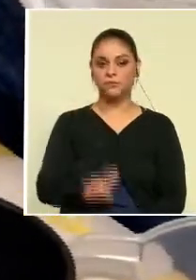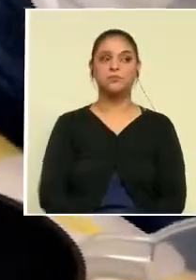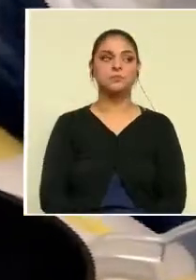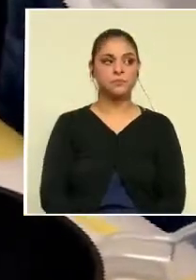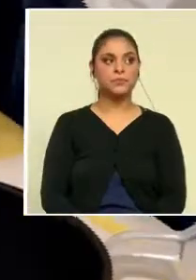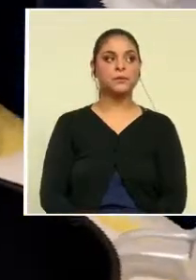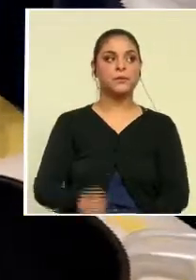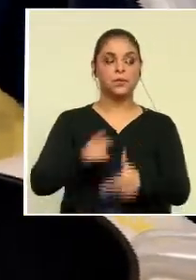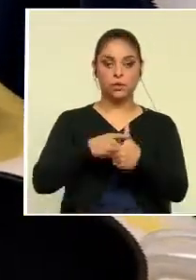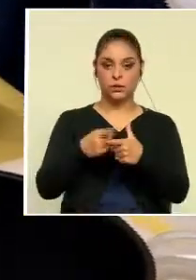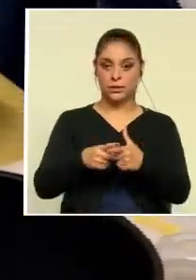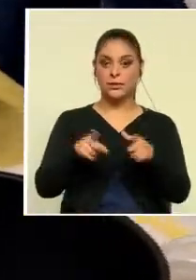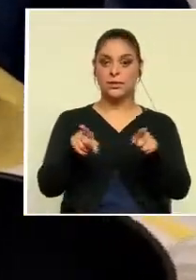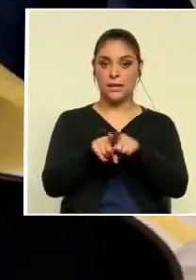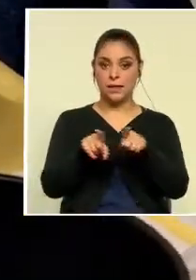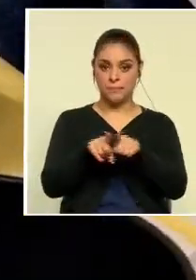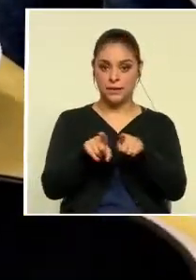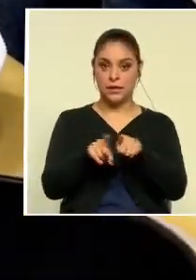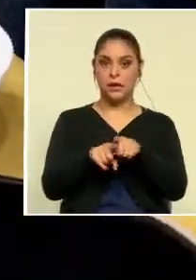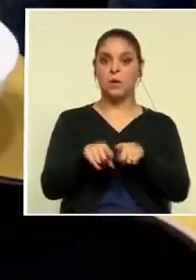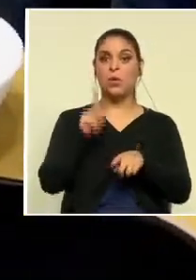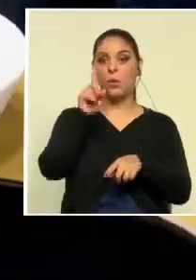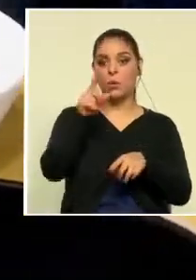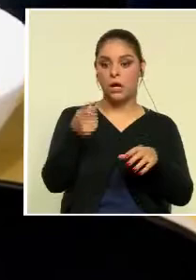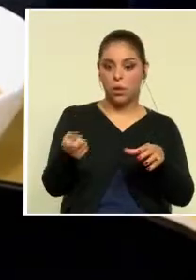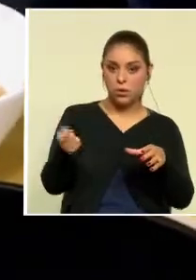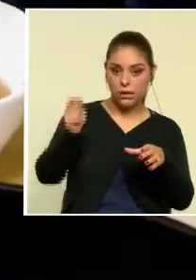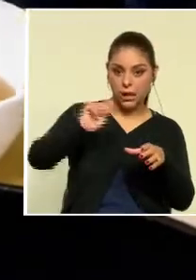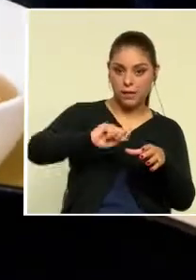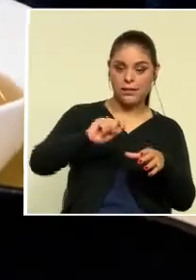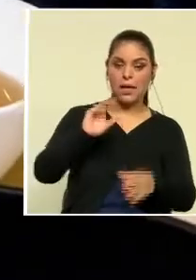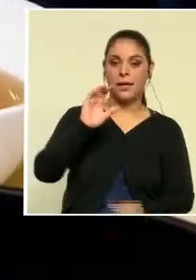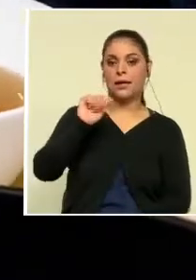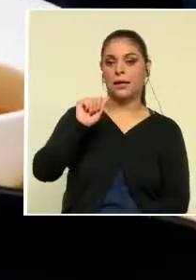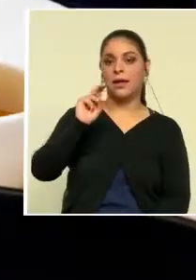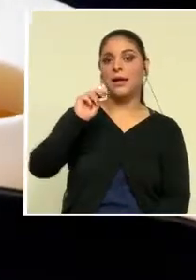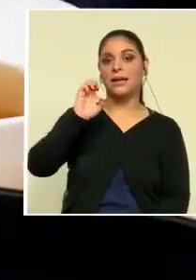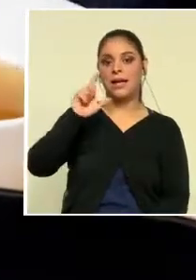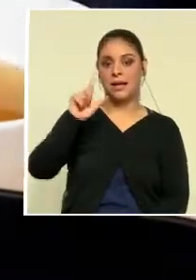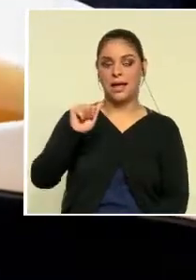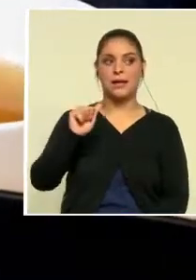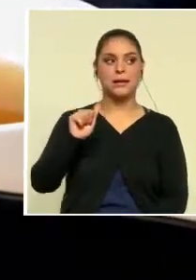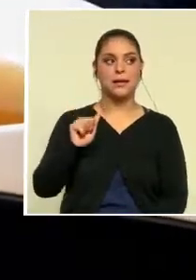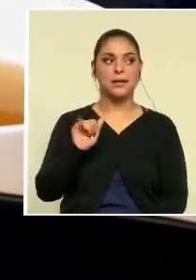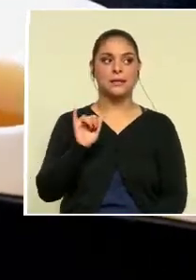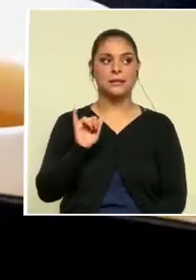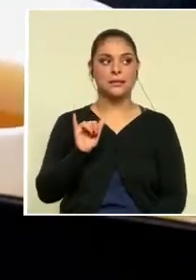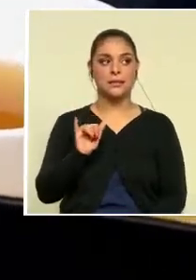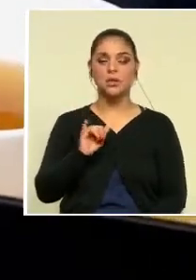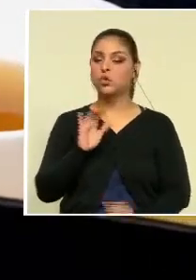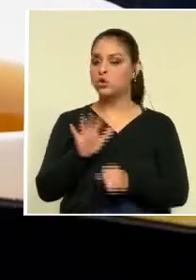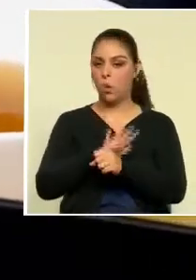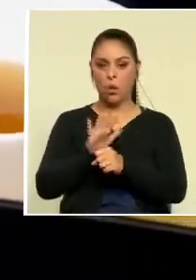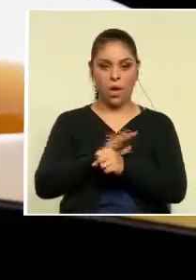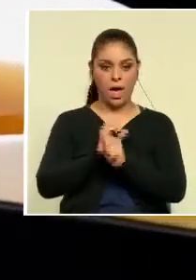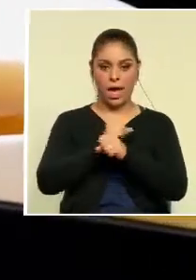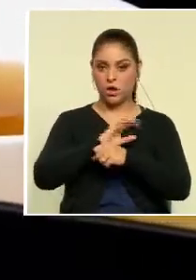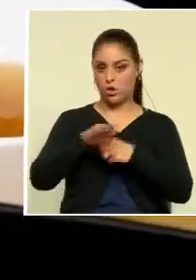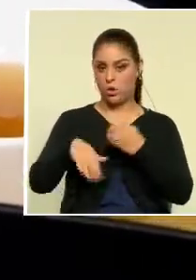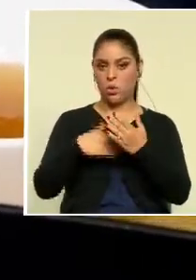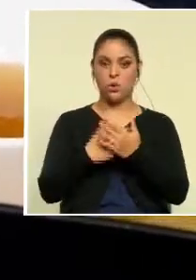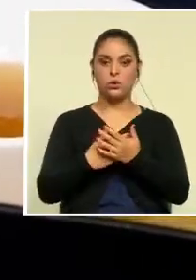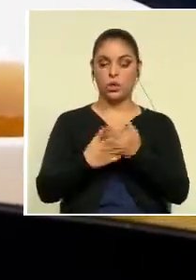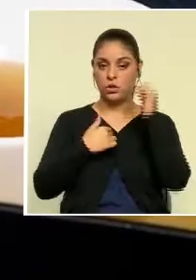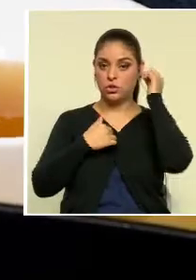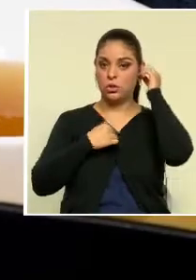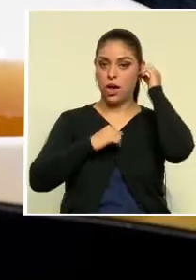ponemos también una cucharadita de canela más millán el si toda esa gama bueno entonces me voy a